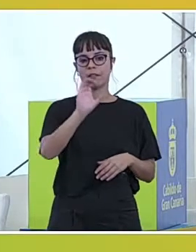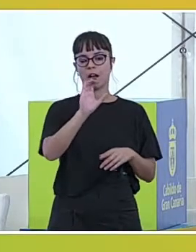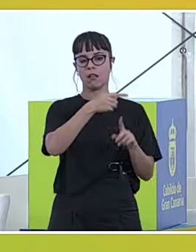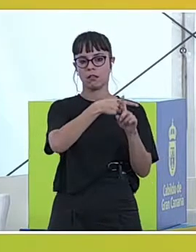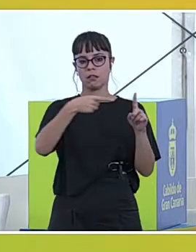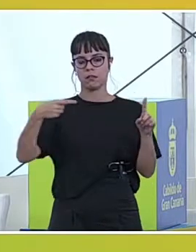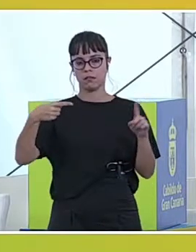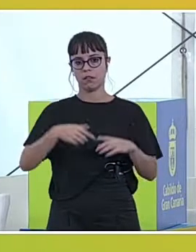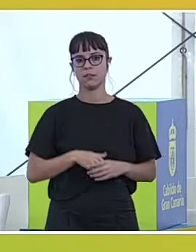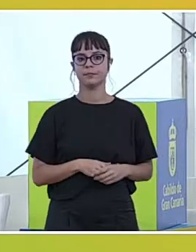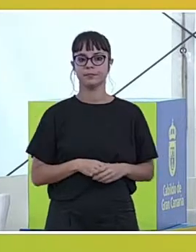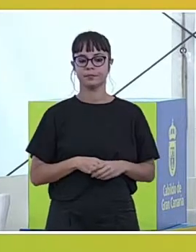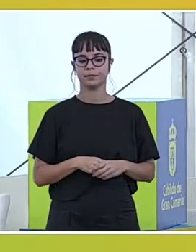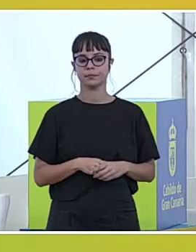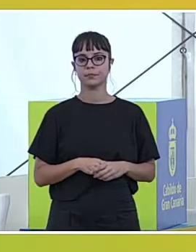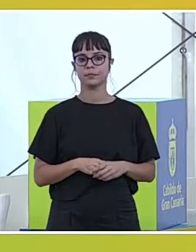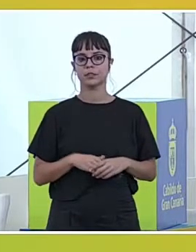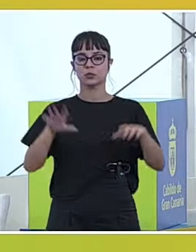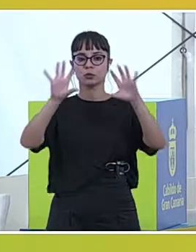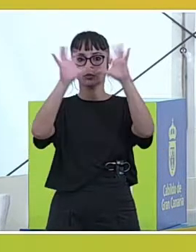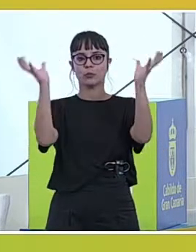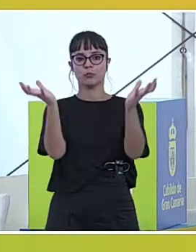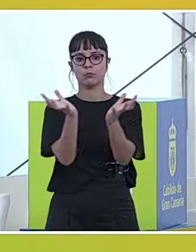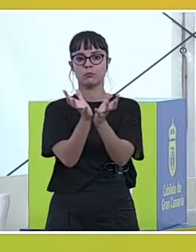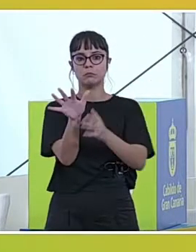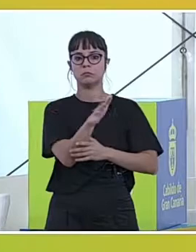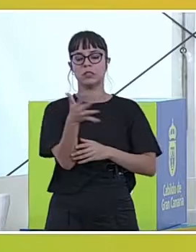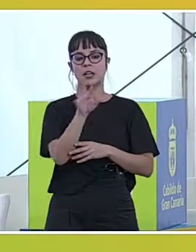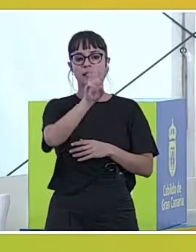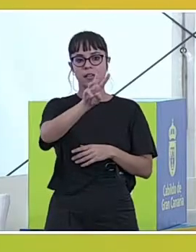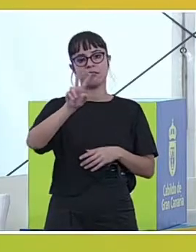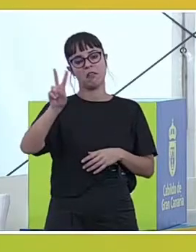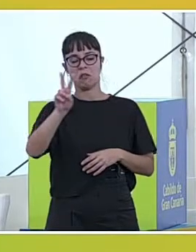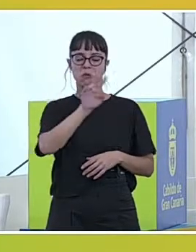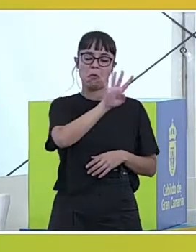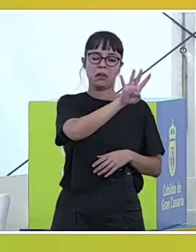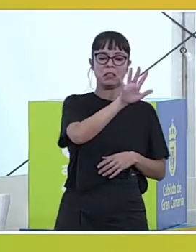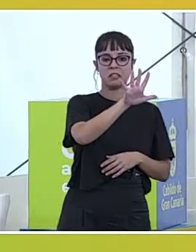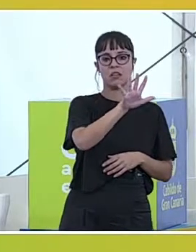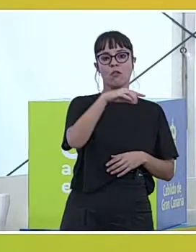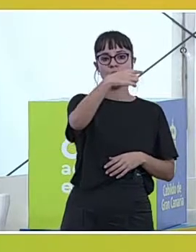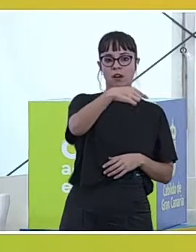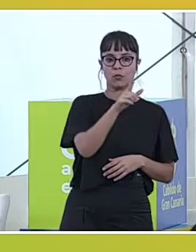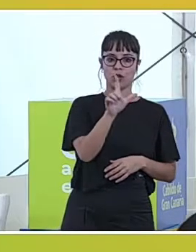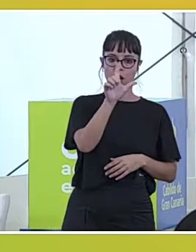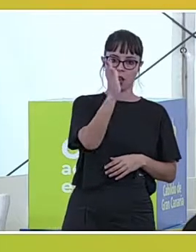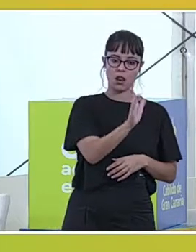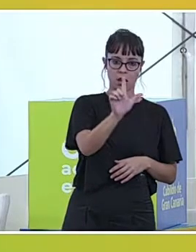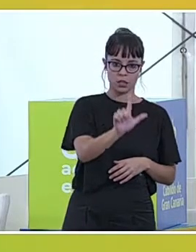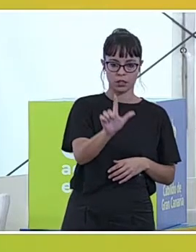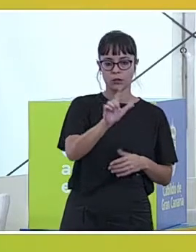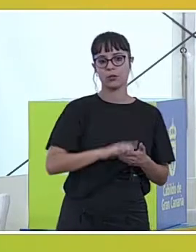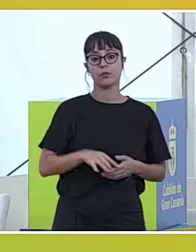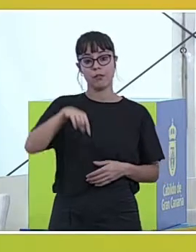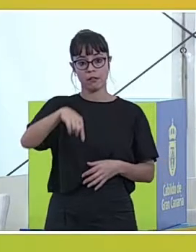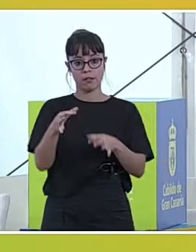globo aproximadamente entre 32 y 45 gramos litro de sólidos totales disueltos. Nosotros, en nuestro caso, en el